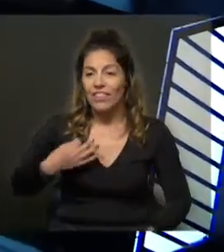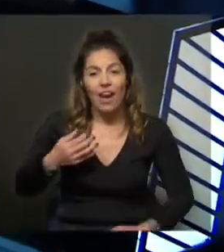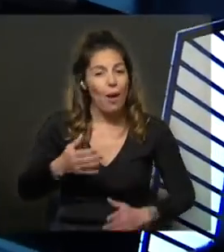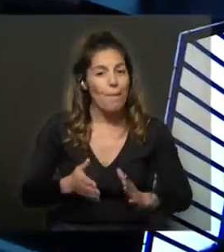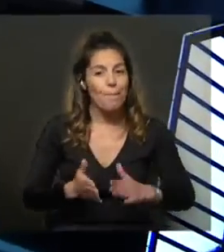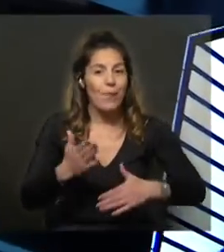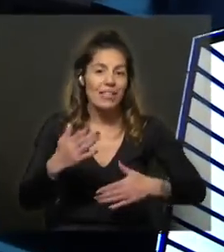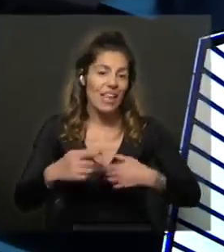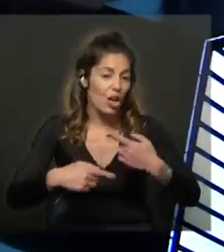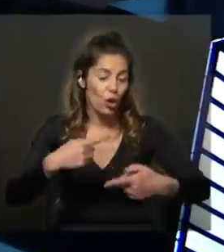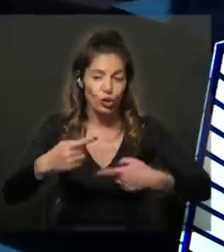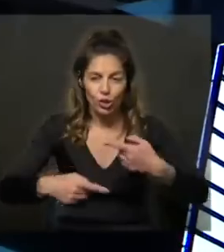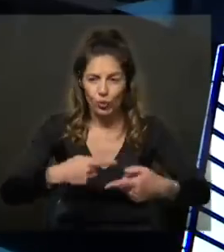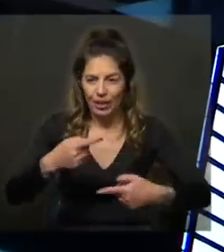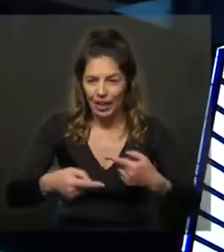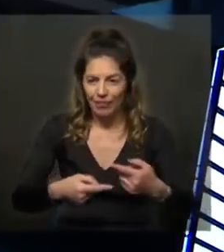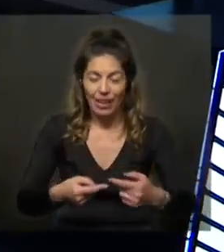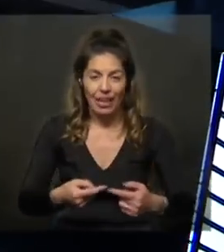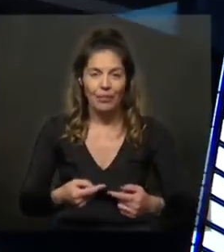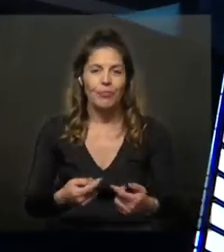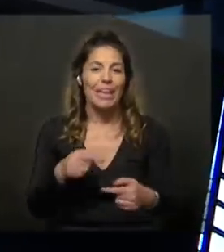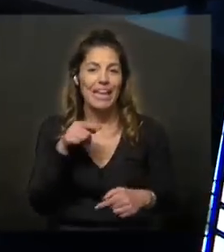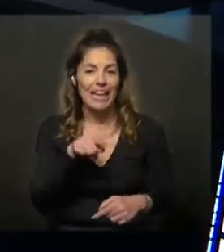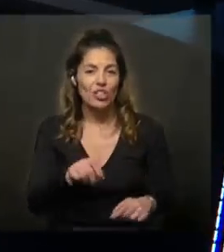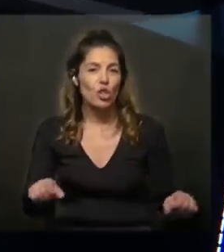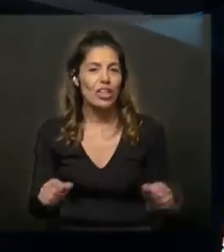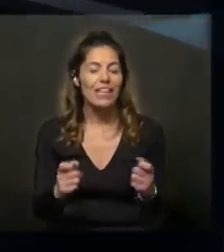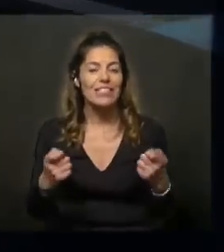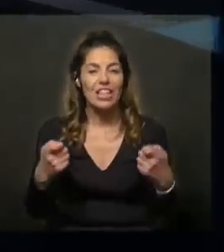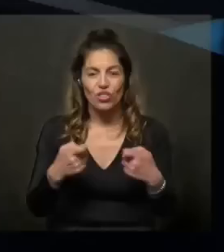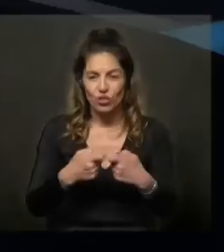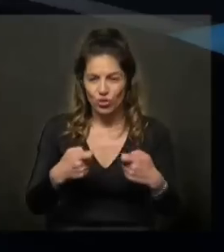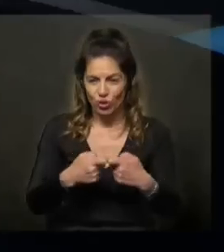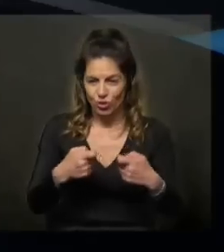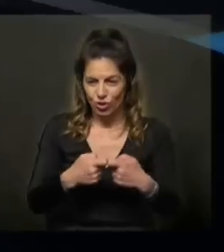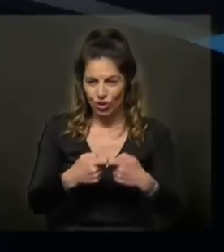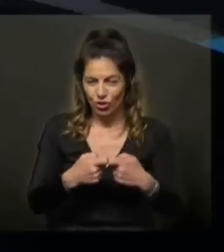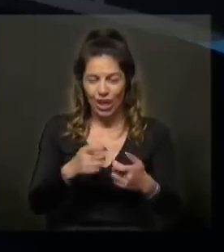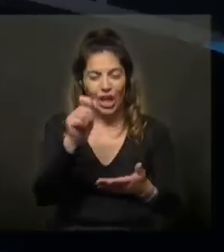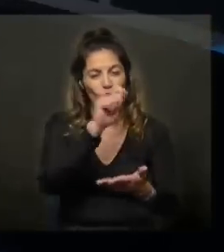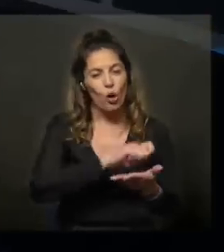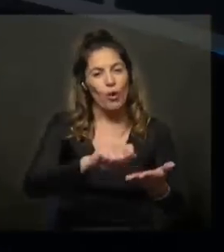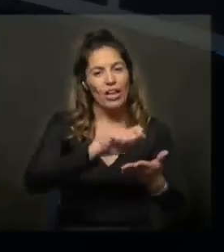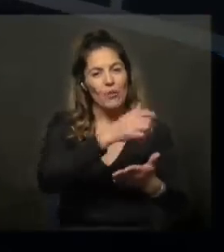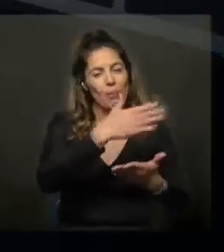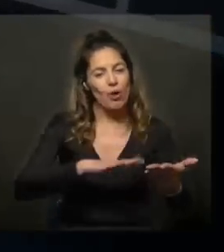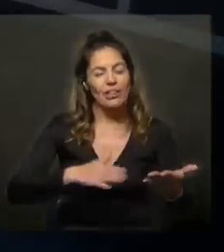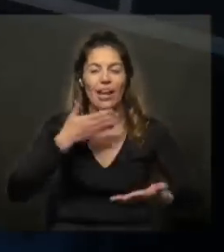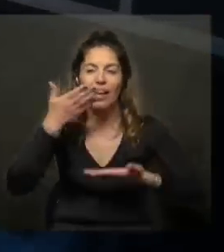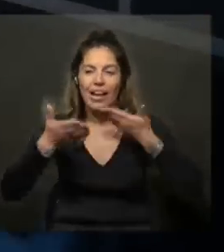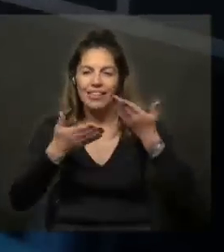y pasará eso te hace cómplice y como escribe el poeta y cantan los músicos